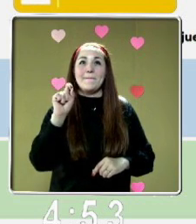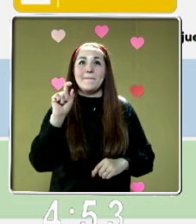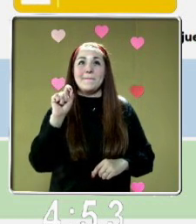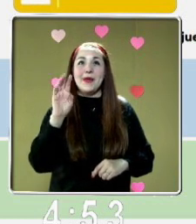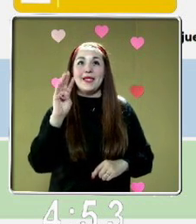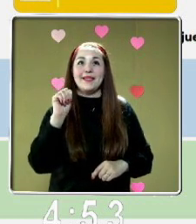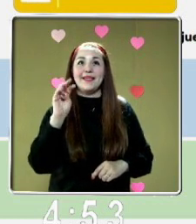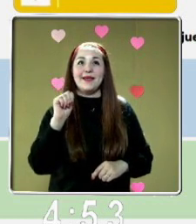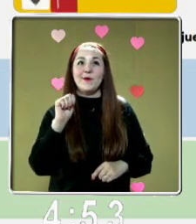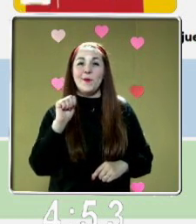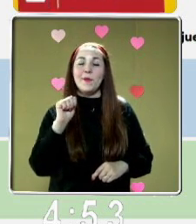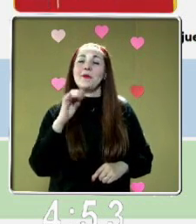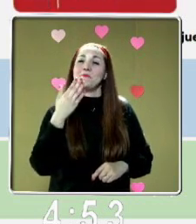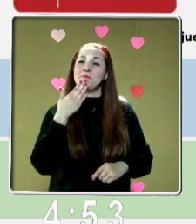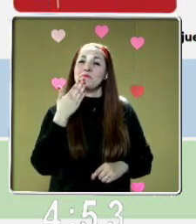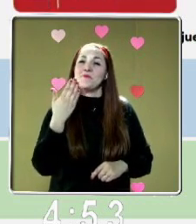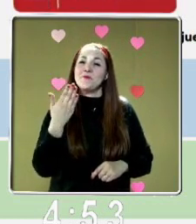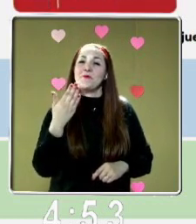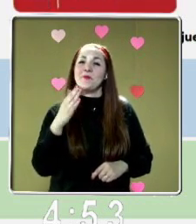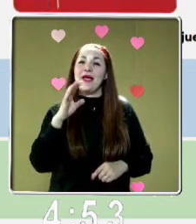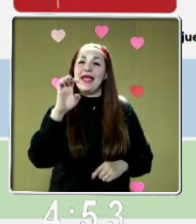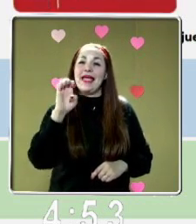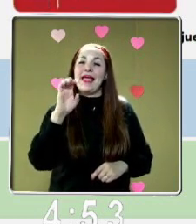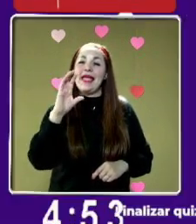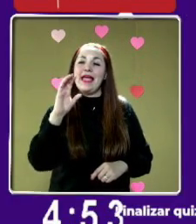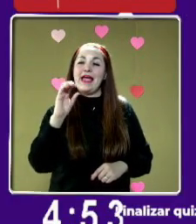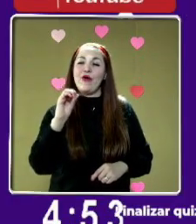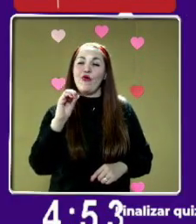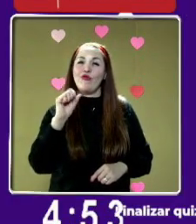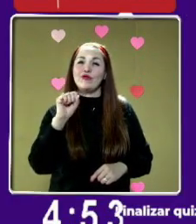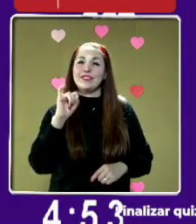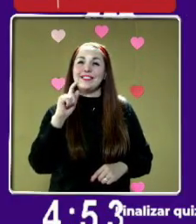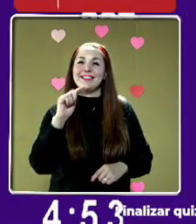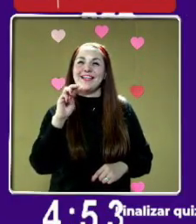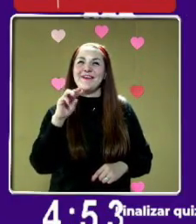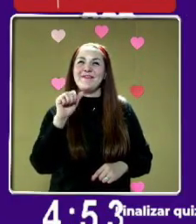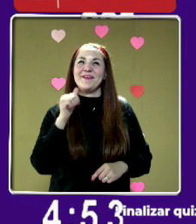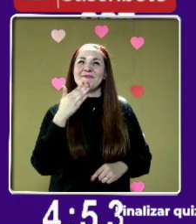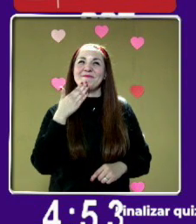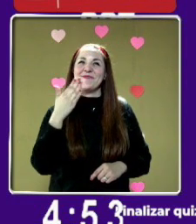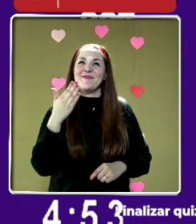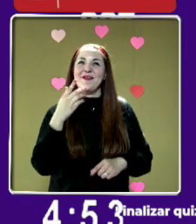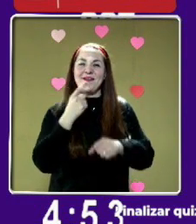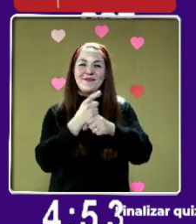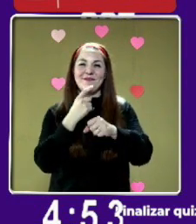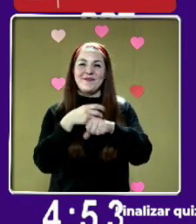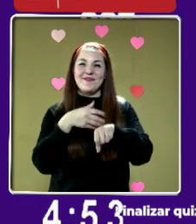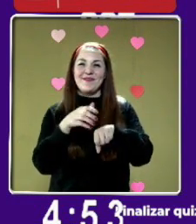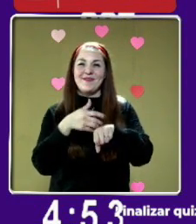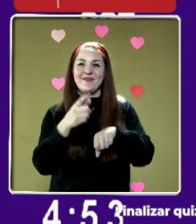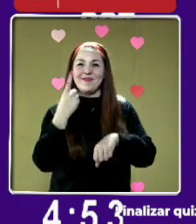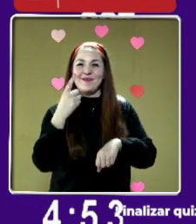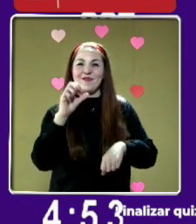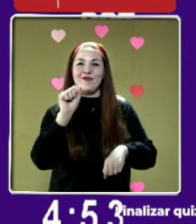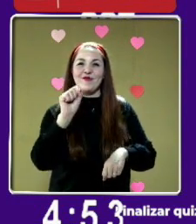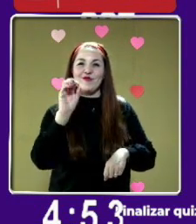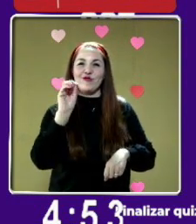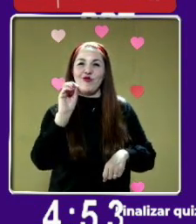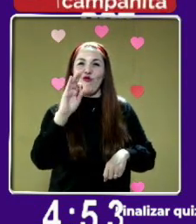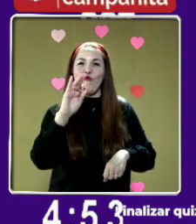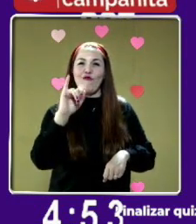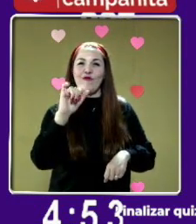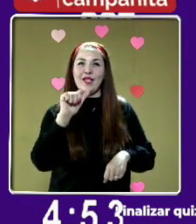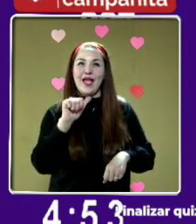¿Vamos bien, maestra? ¿Vamos okay. muy bien? Fue la palabra que vimos el día de hoy. ¿Qué? Y el puntaje va para